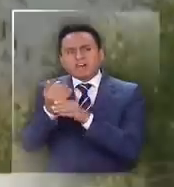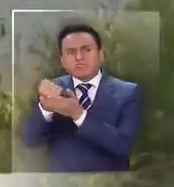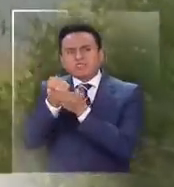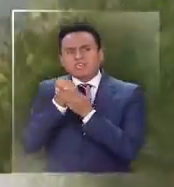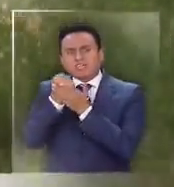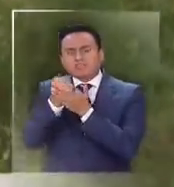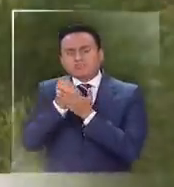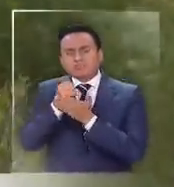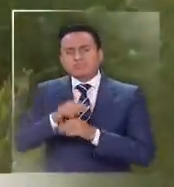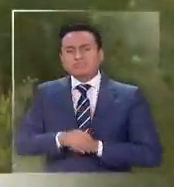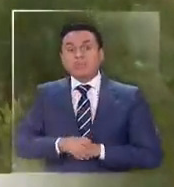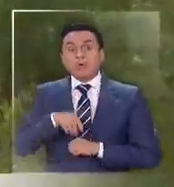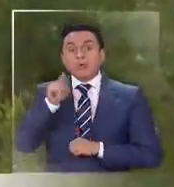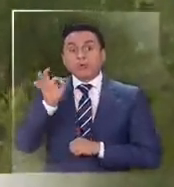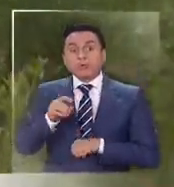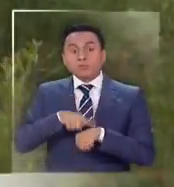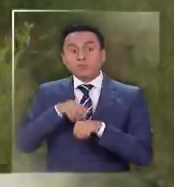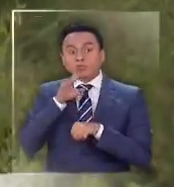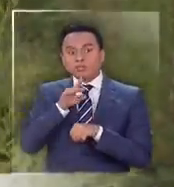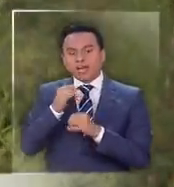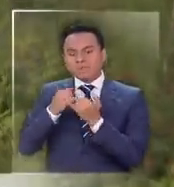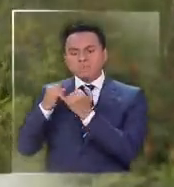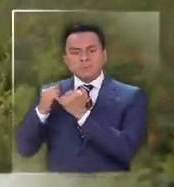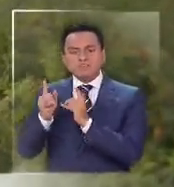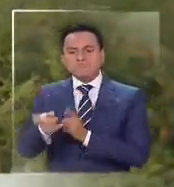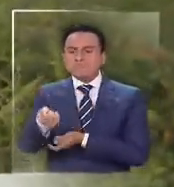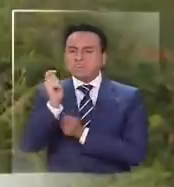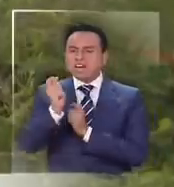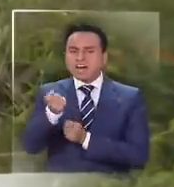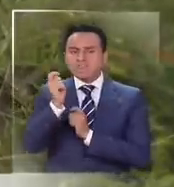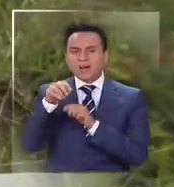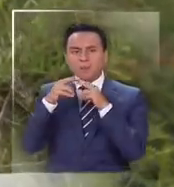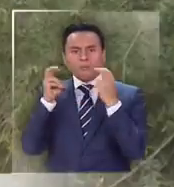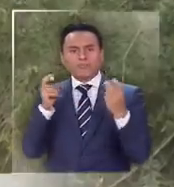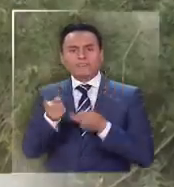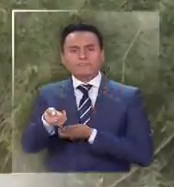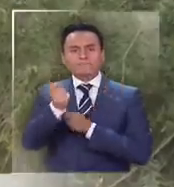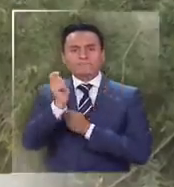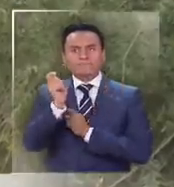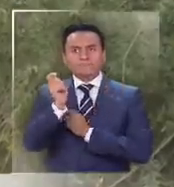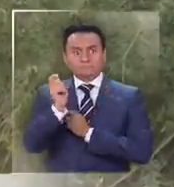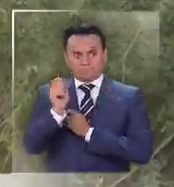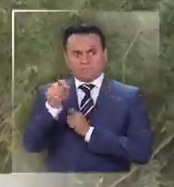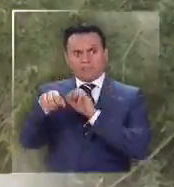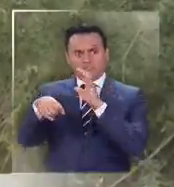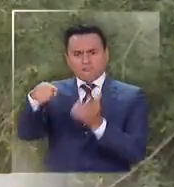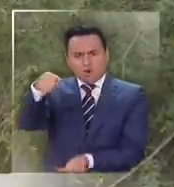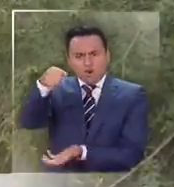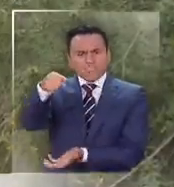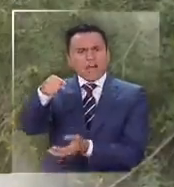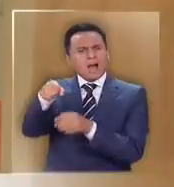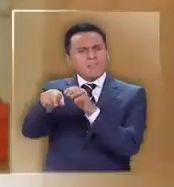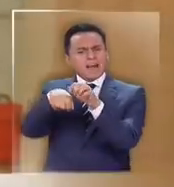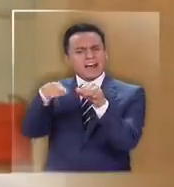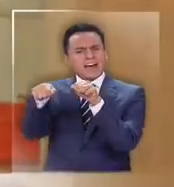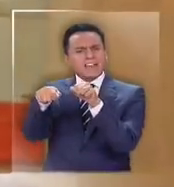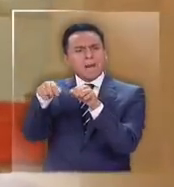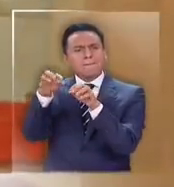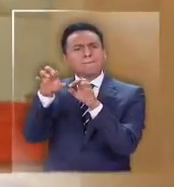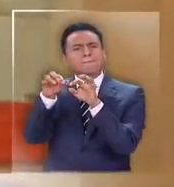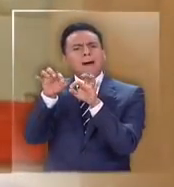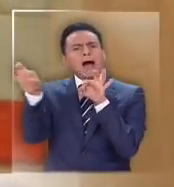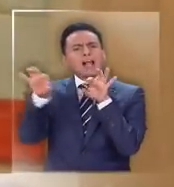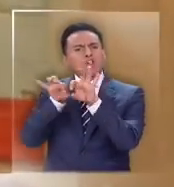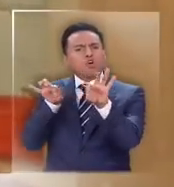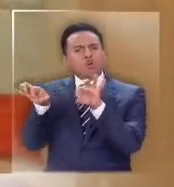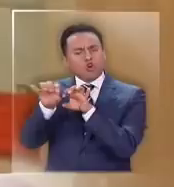auxilio, justo en el minuto en que un grupo de amigos pescaba bajo este puente. Estaba en una bolsa amarrada con unos palos,